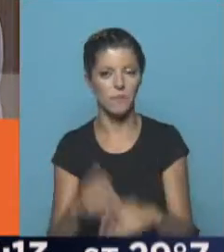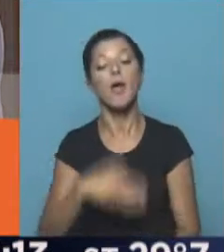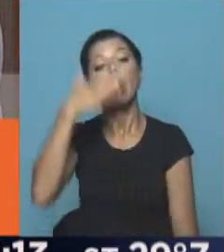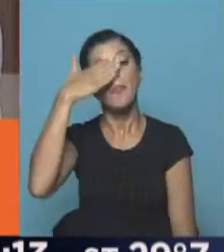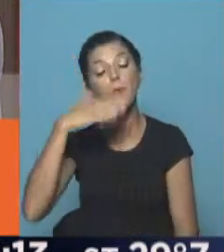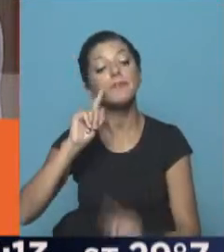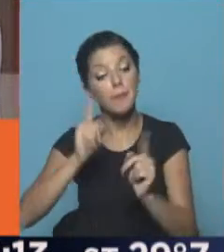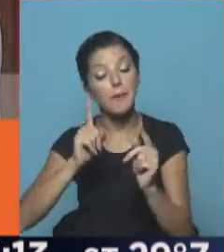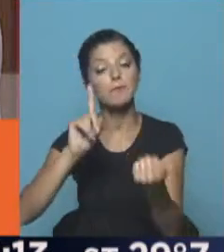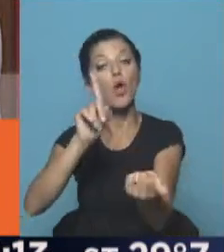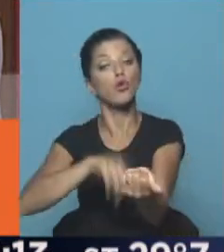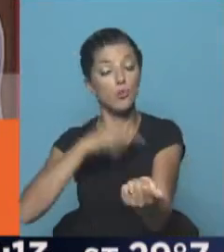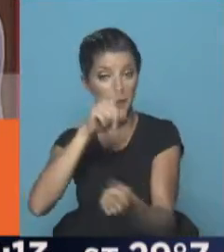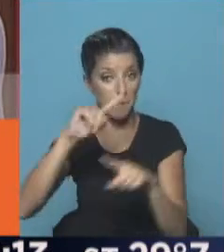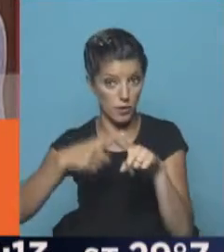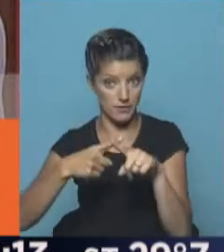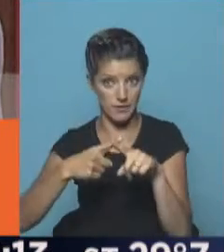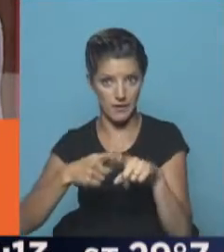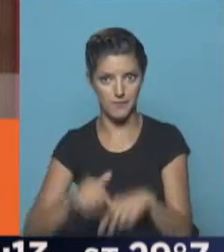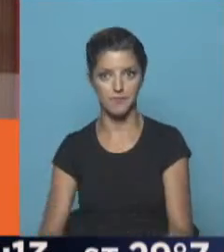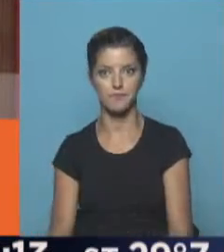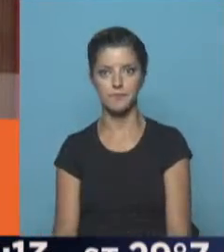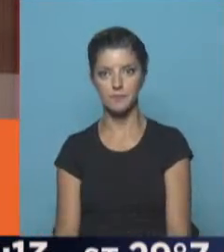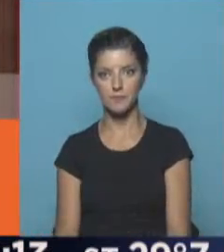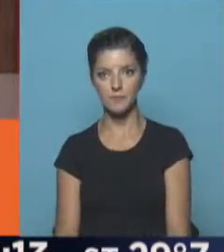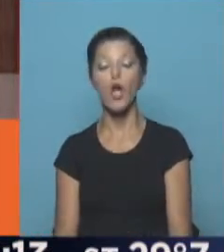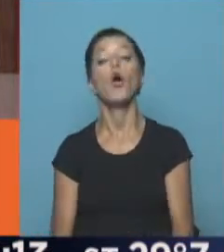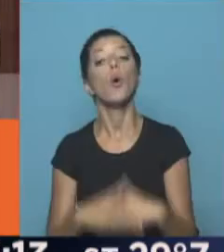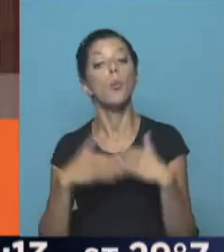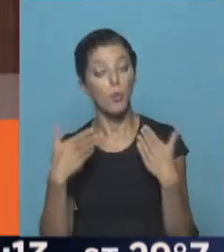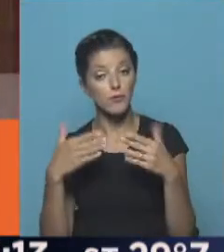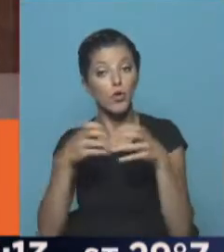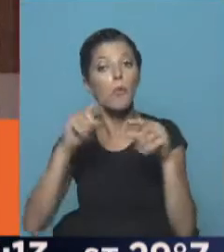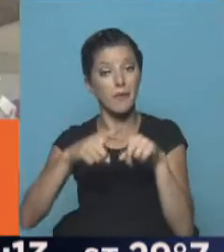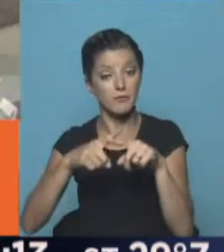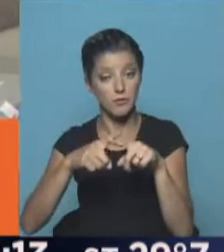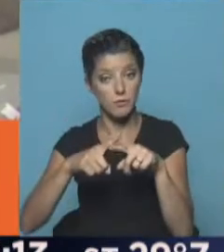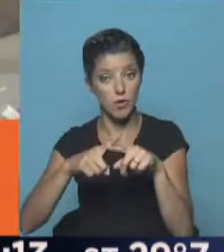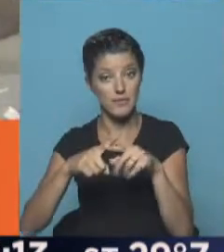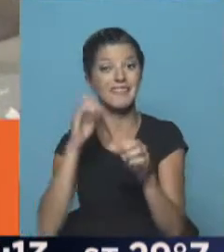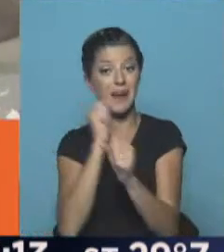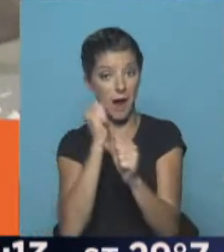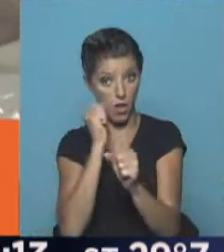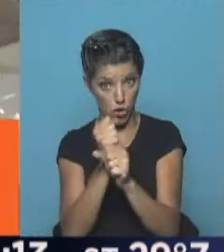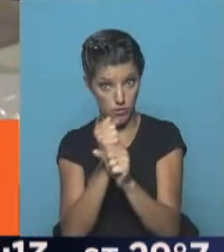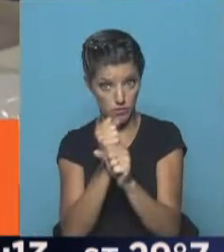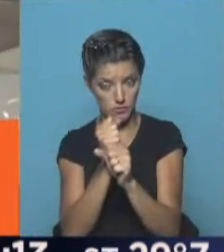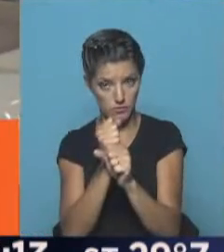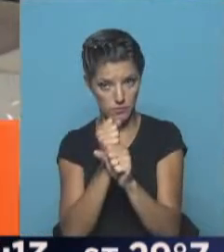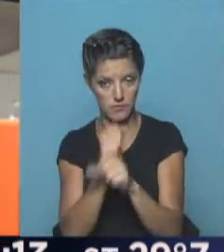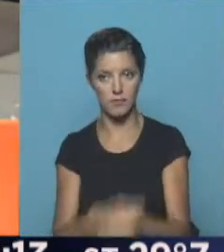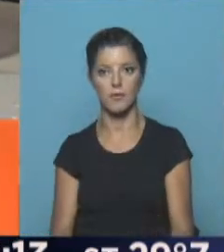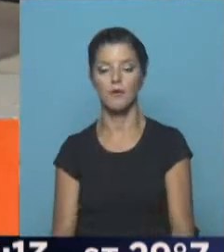políticas y por eso la experiencia del partido político del partido trabajadores que fue una síntesis